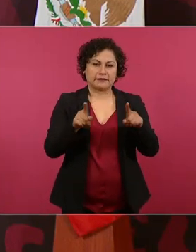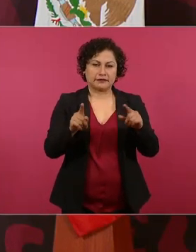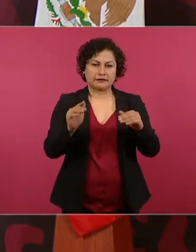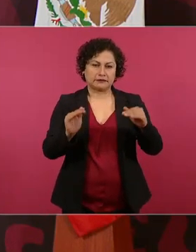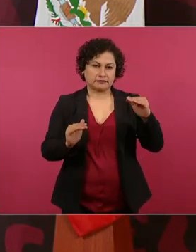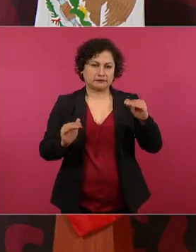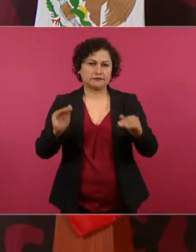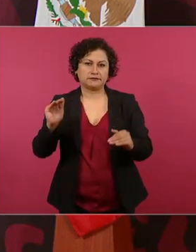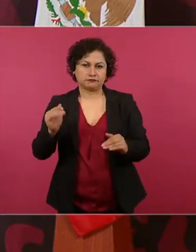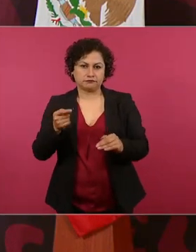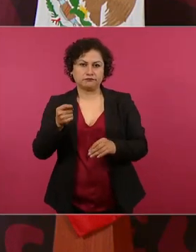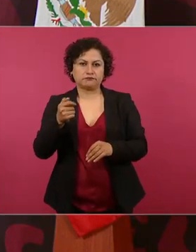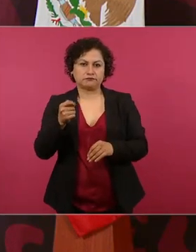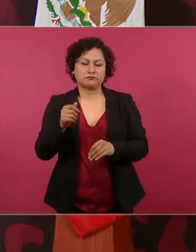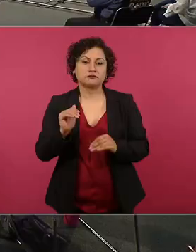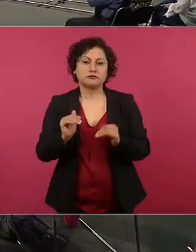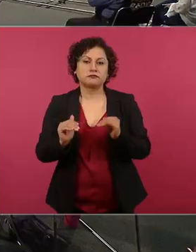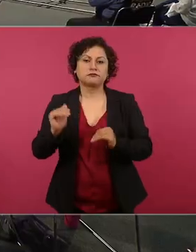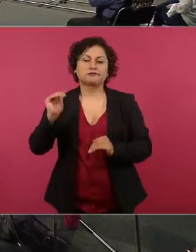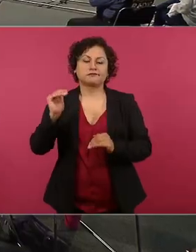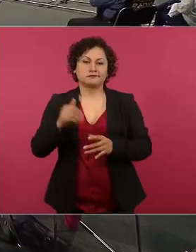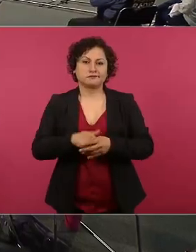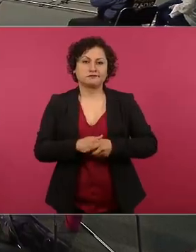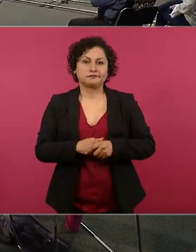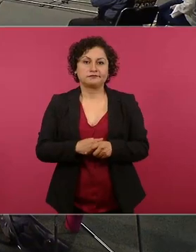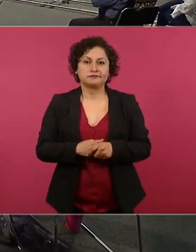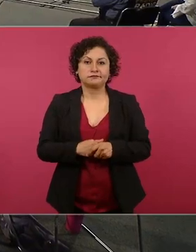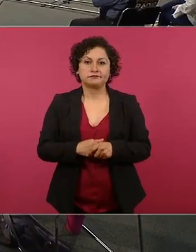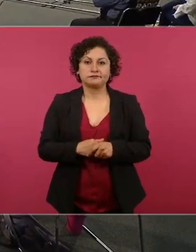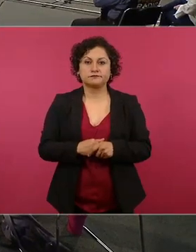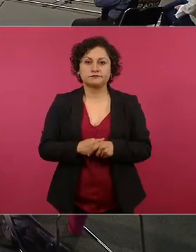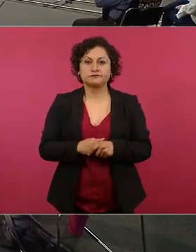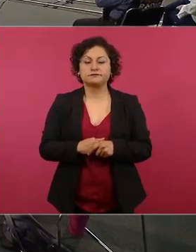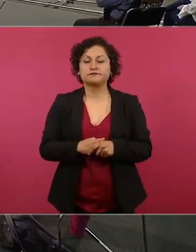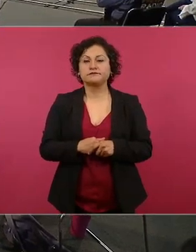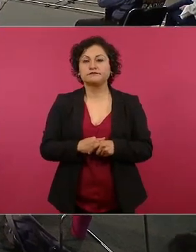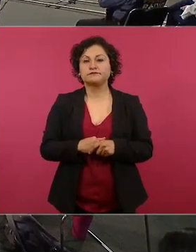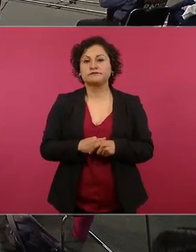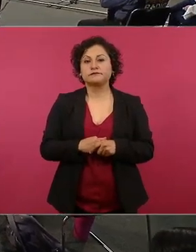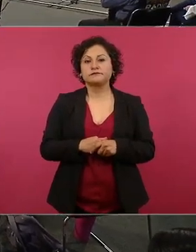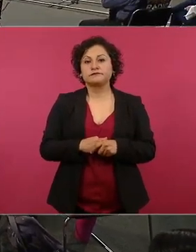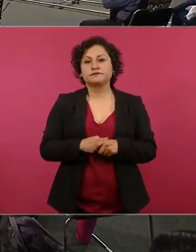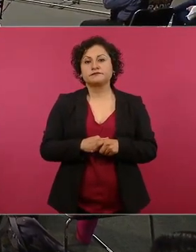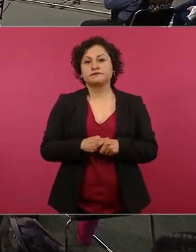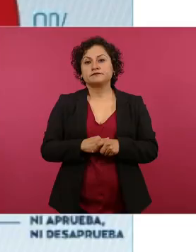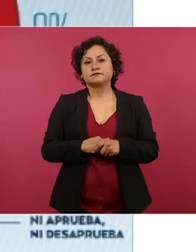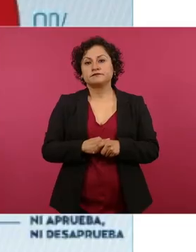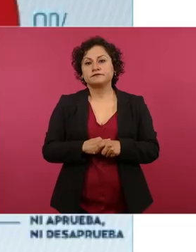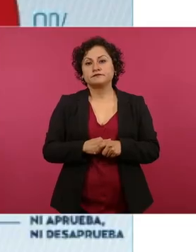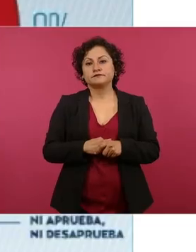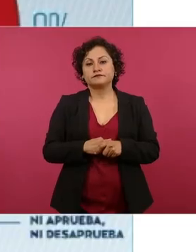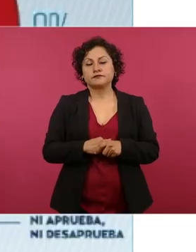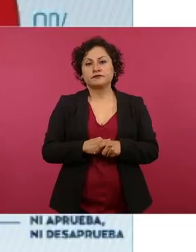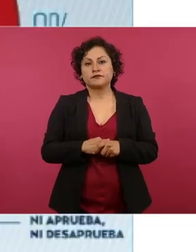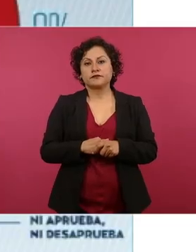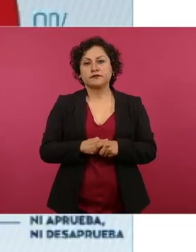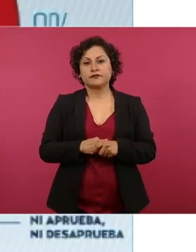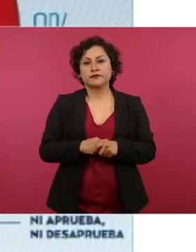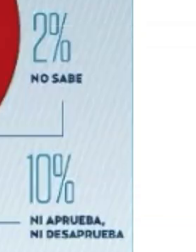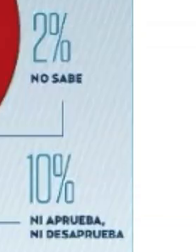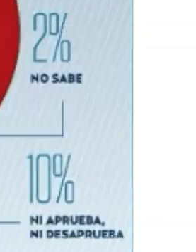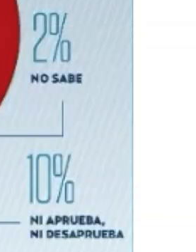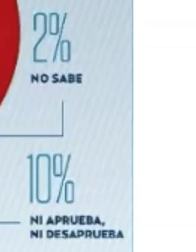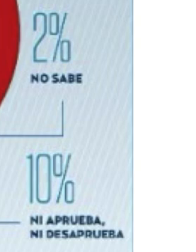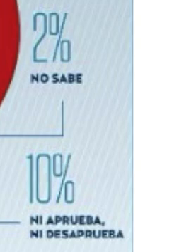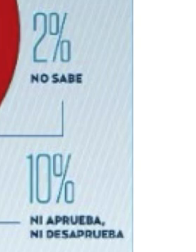Como decía el finado periodista,